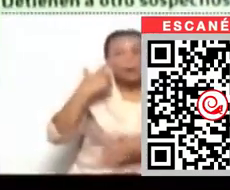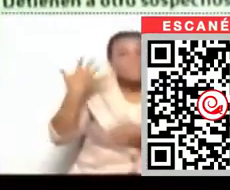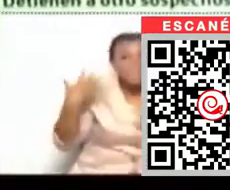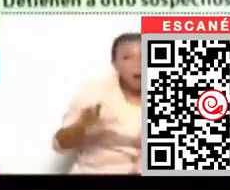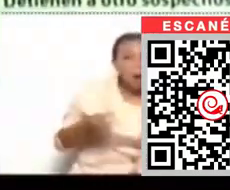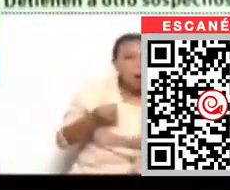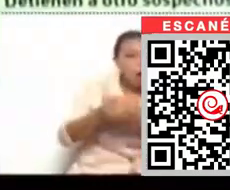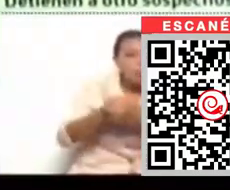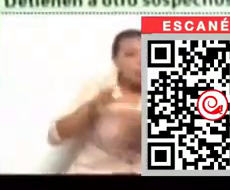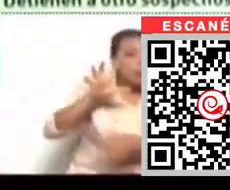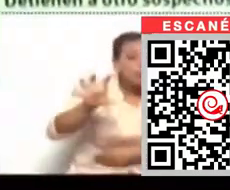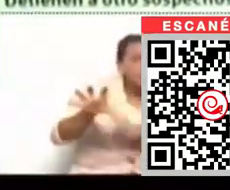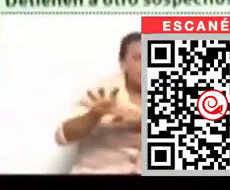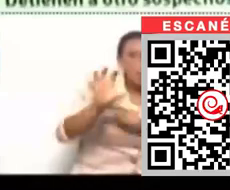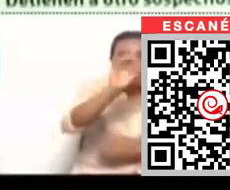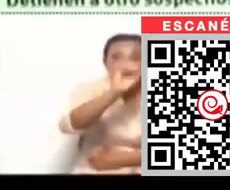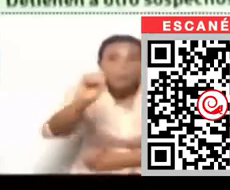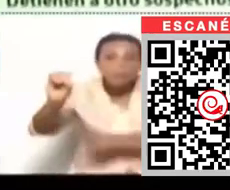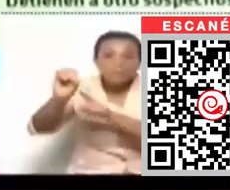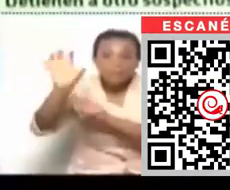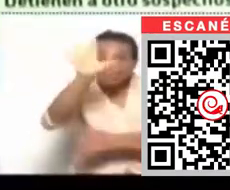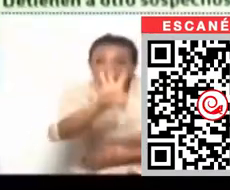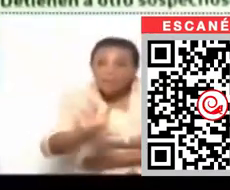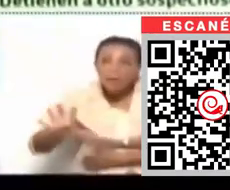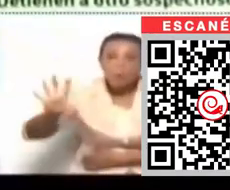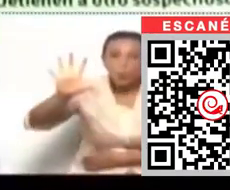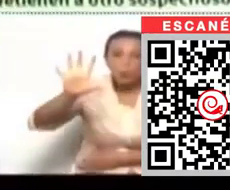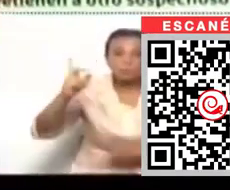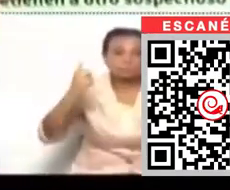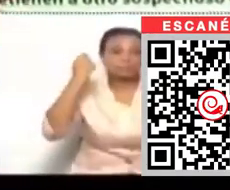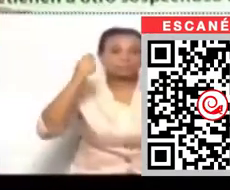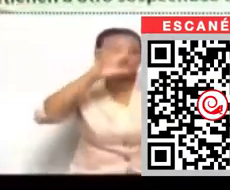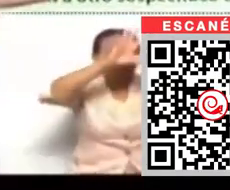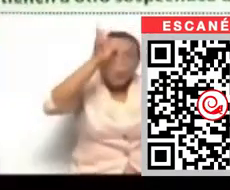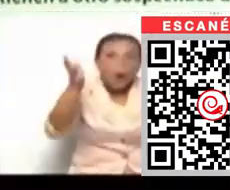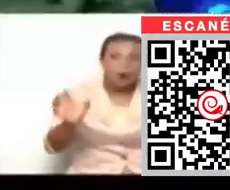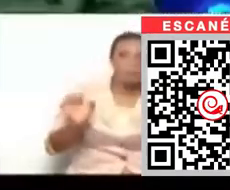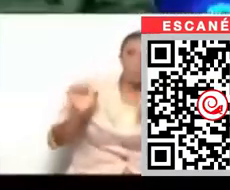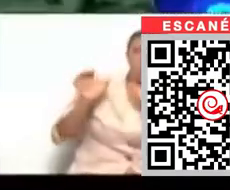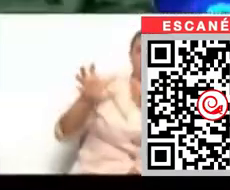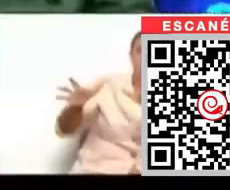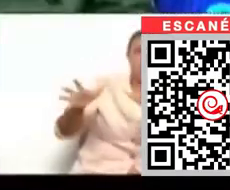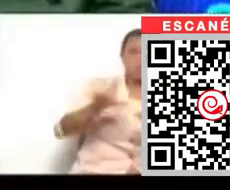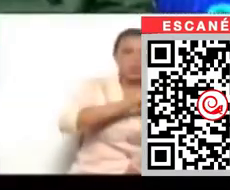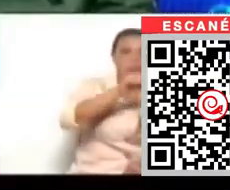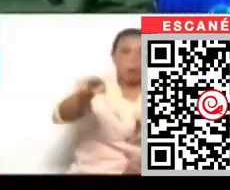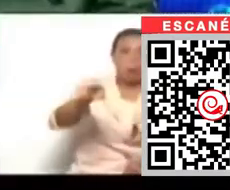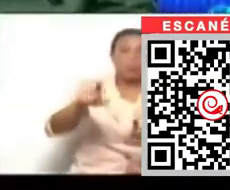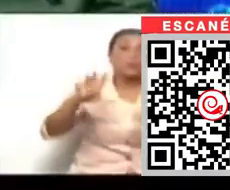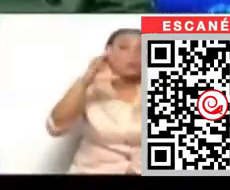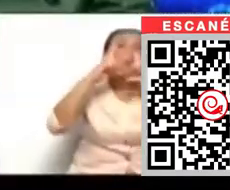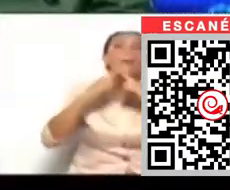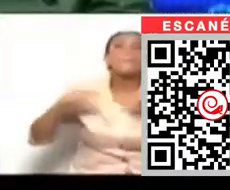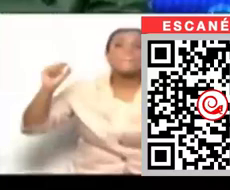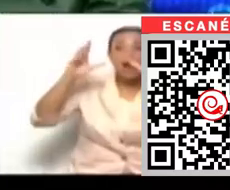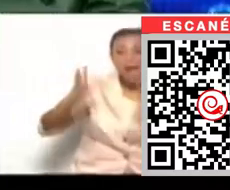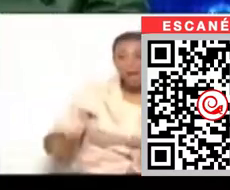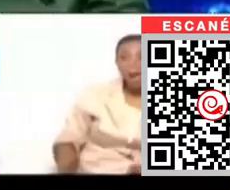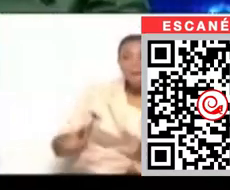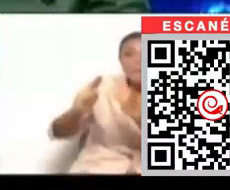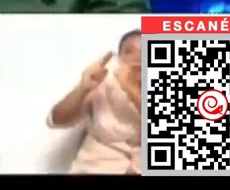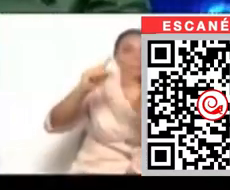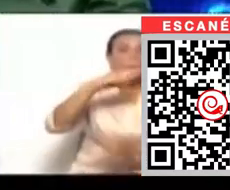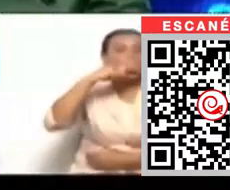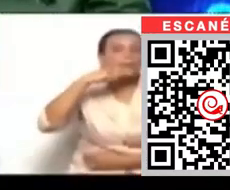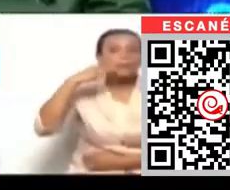hay atentados en el occidente, la campaña mediática mundial es sin precedente. Todos somos París, pero resulta que hay un atentado en